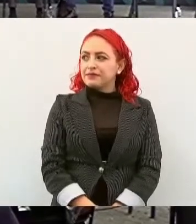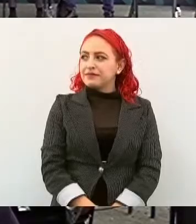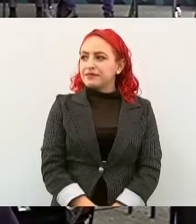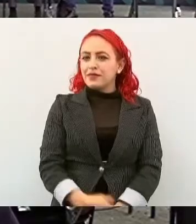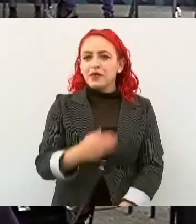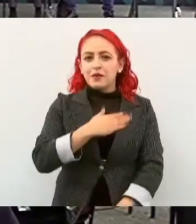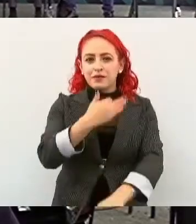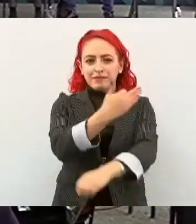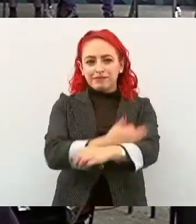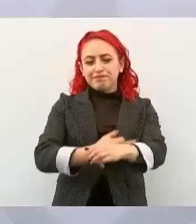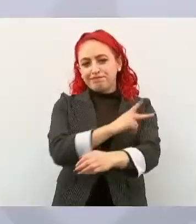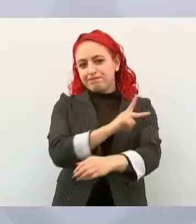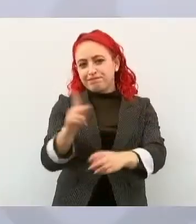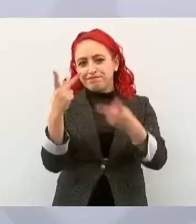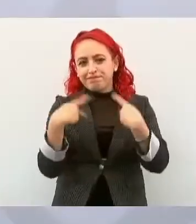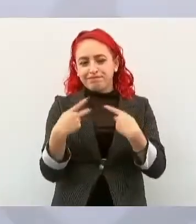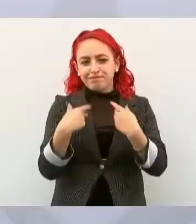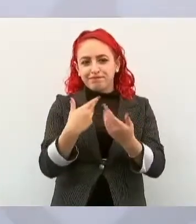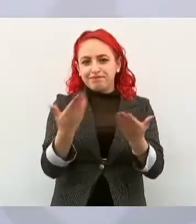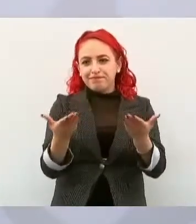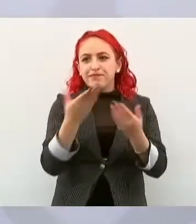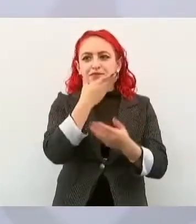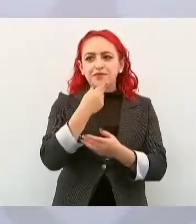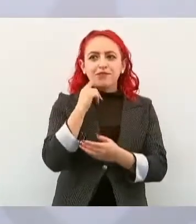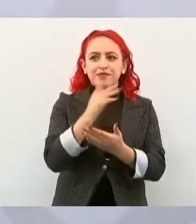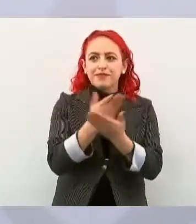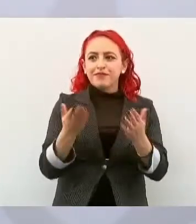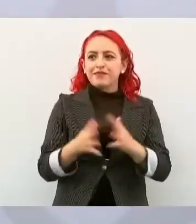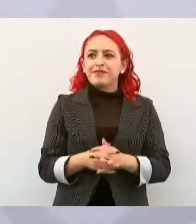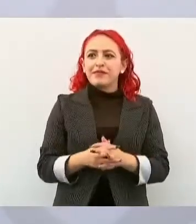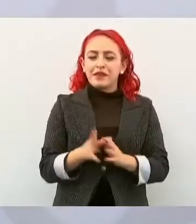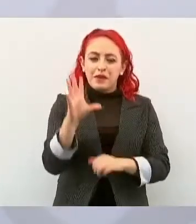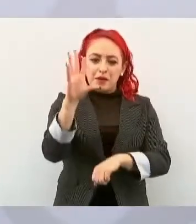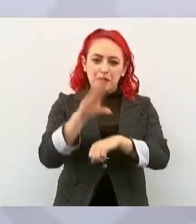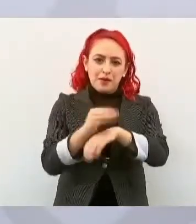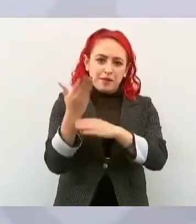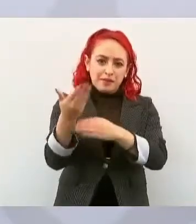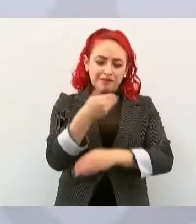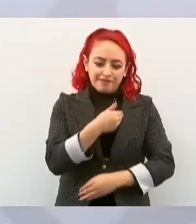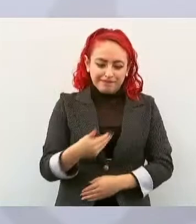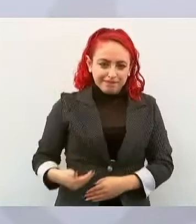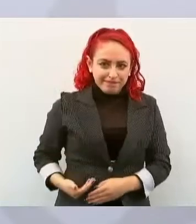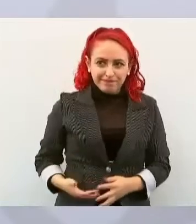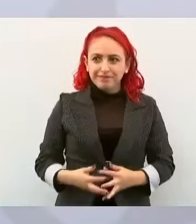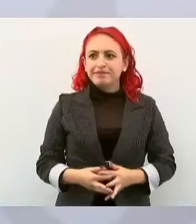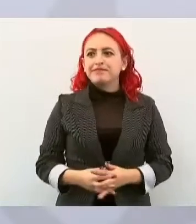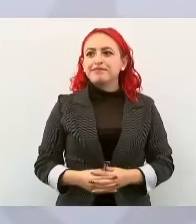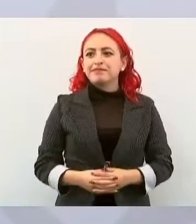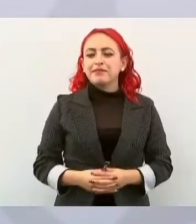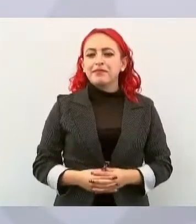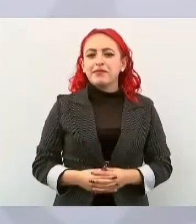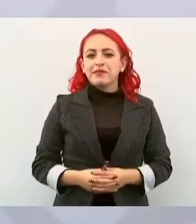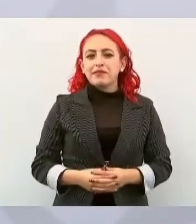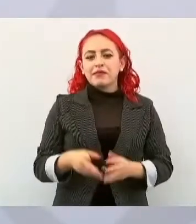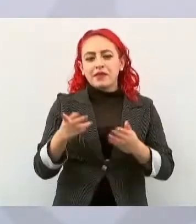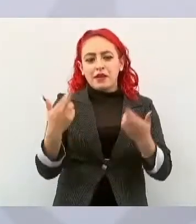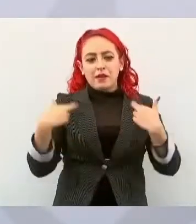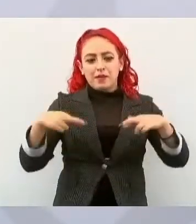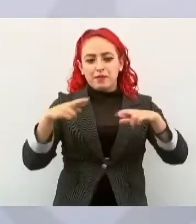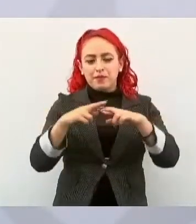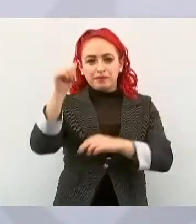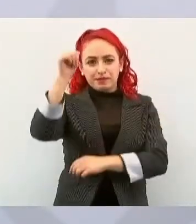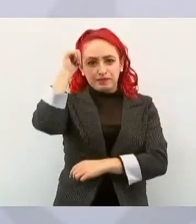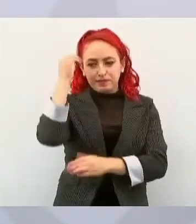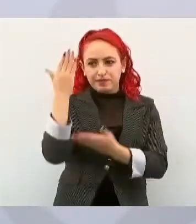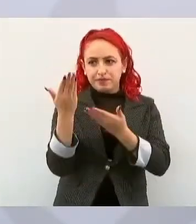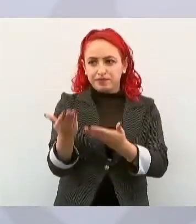Muy buenas tardes a todas y todos ustedes. Con su permiso, señor presidente, apreciado maestro Alfredo